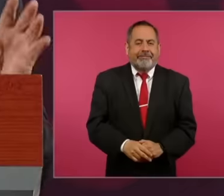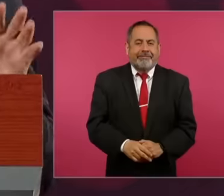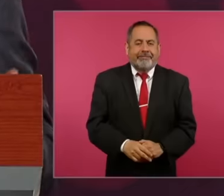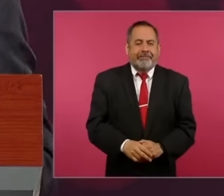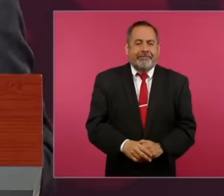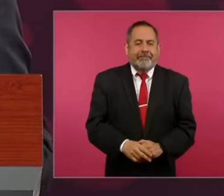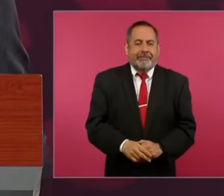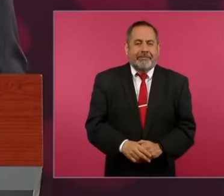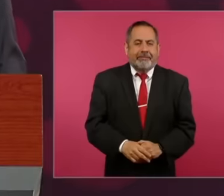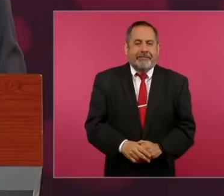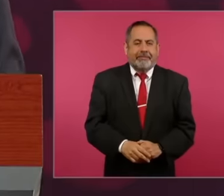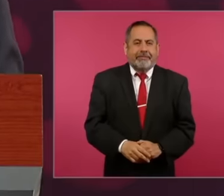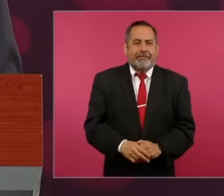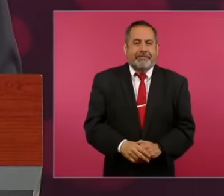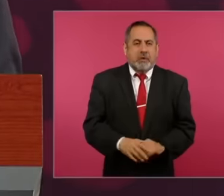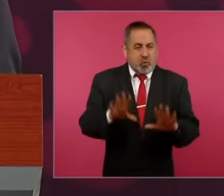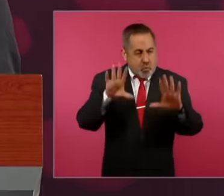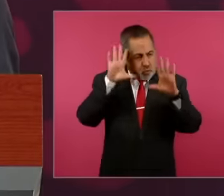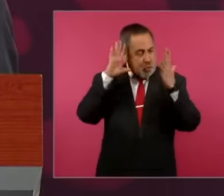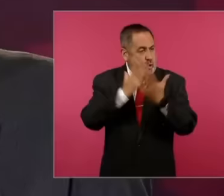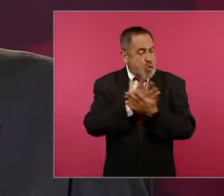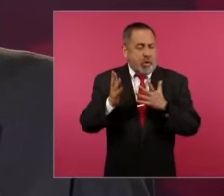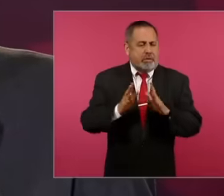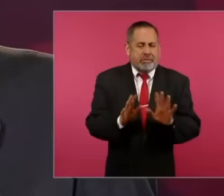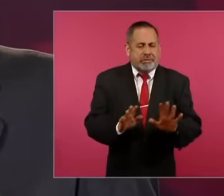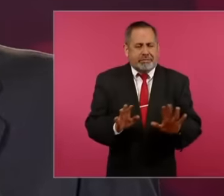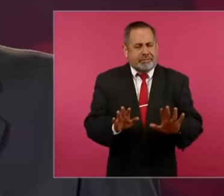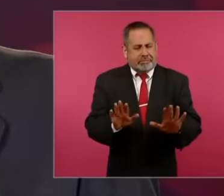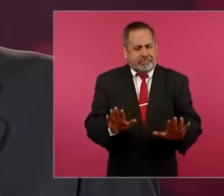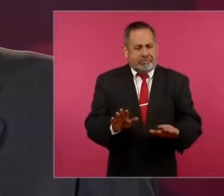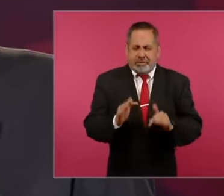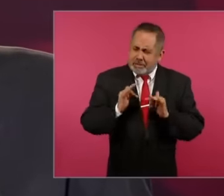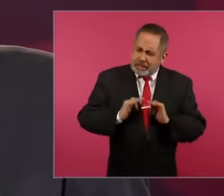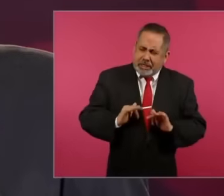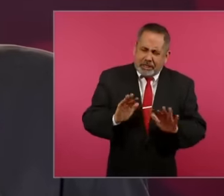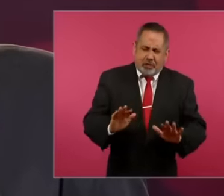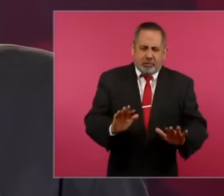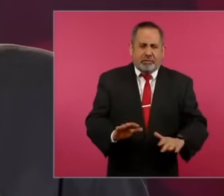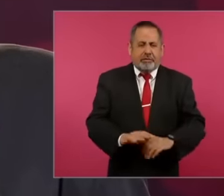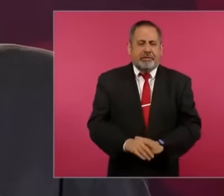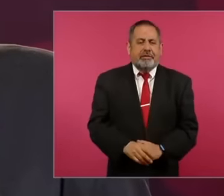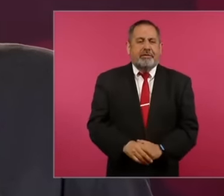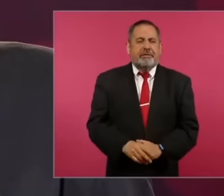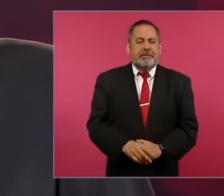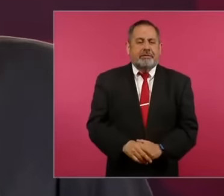No hay que exaltarse, tranquilos,